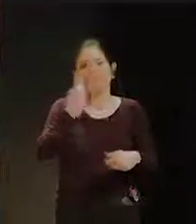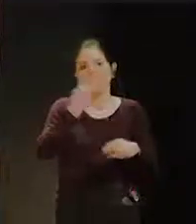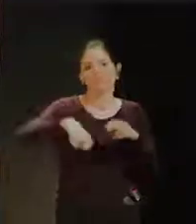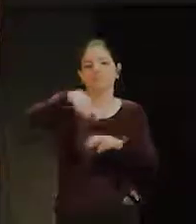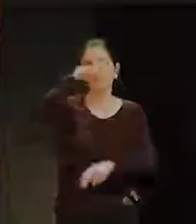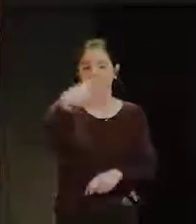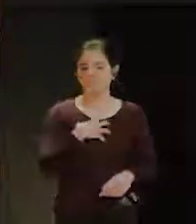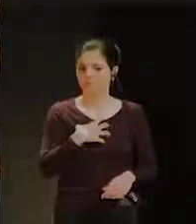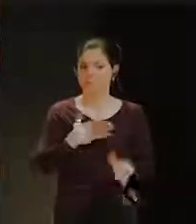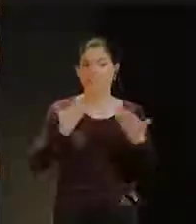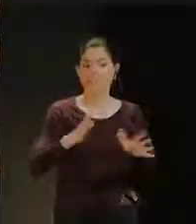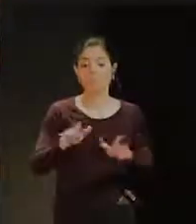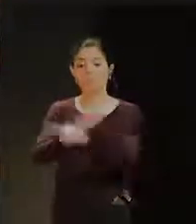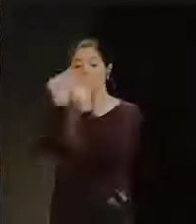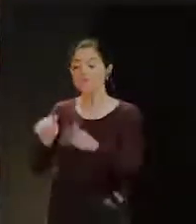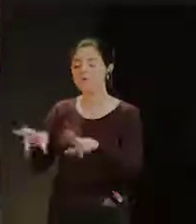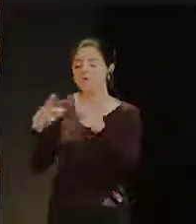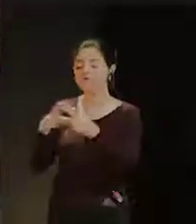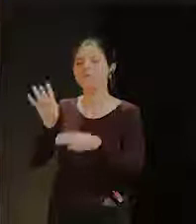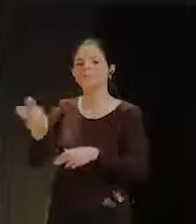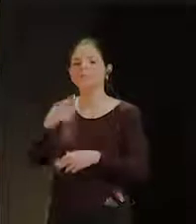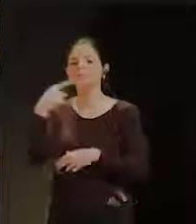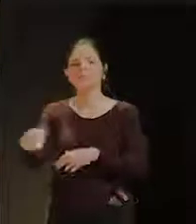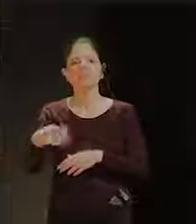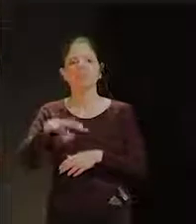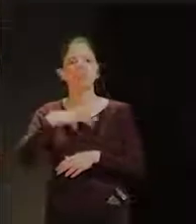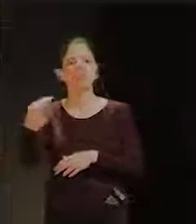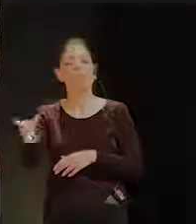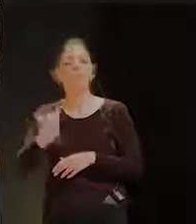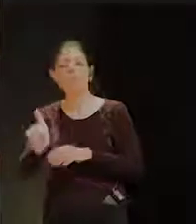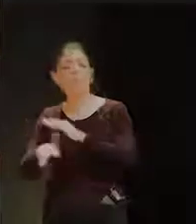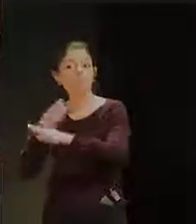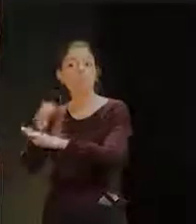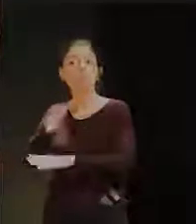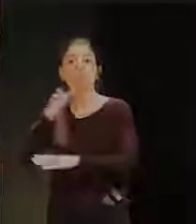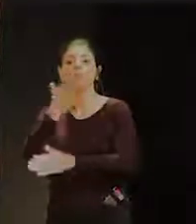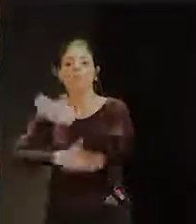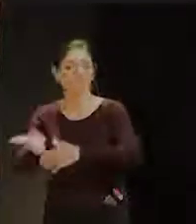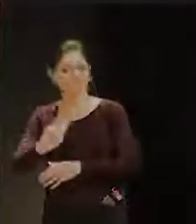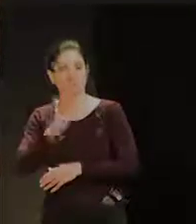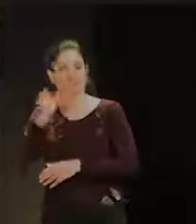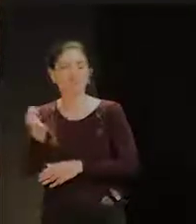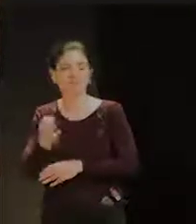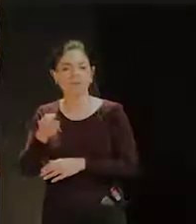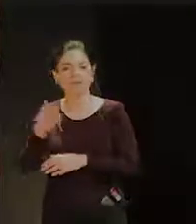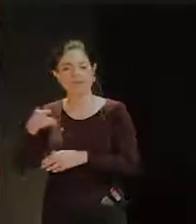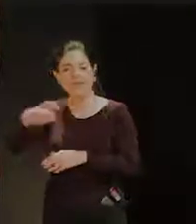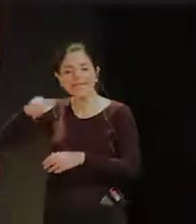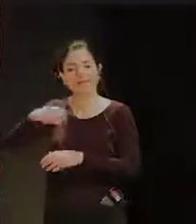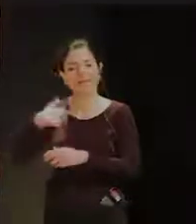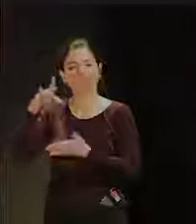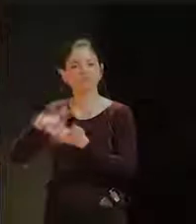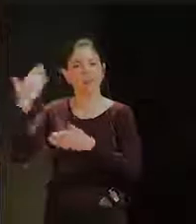unas escaleras. Pero en el modelo social se dice que no pueden asistir a estos eventos porque las escaleras impiden el acceso,